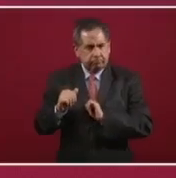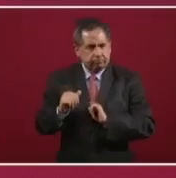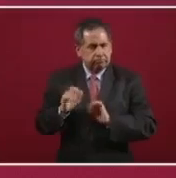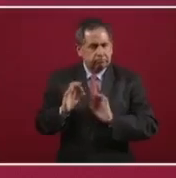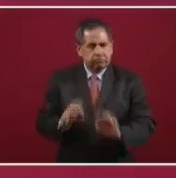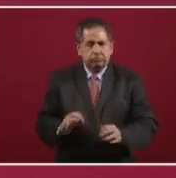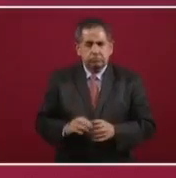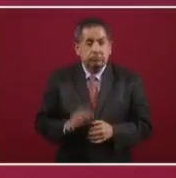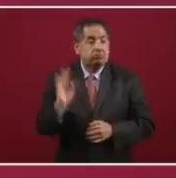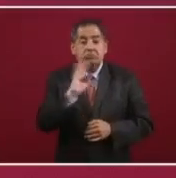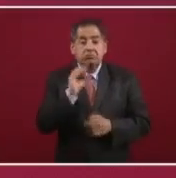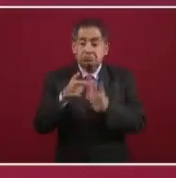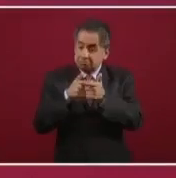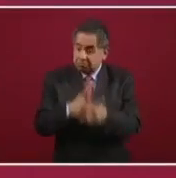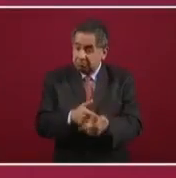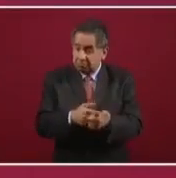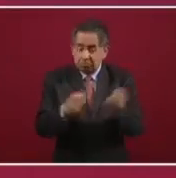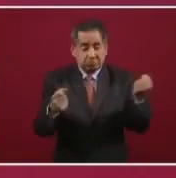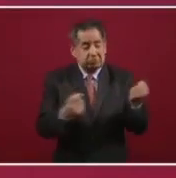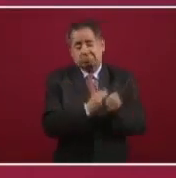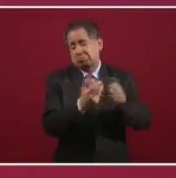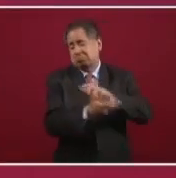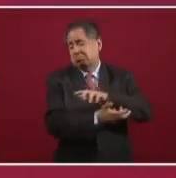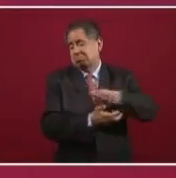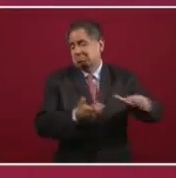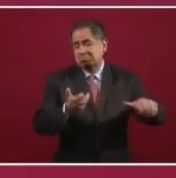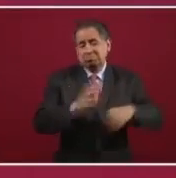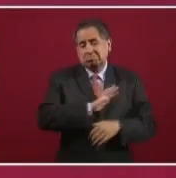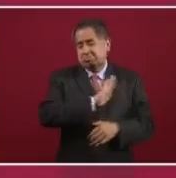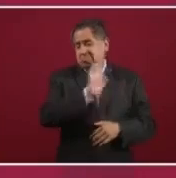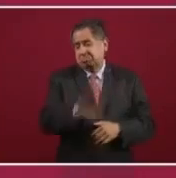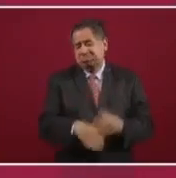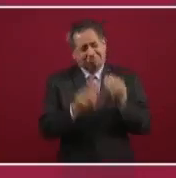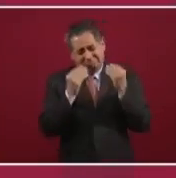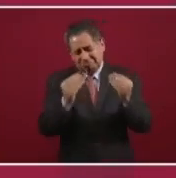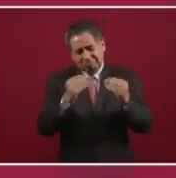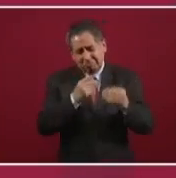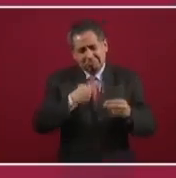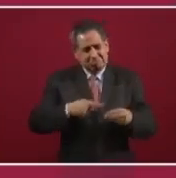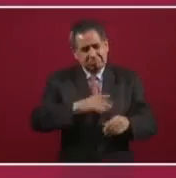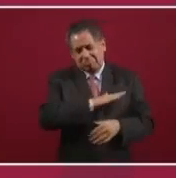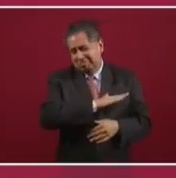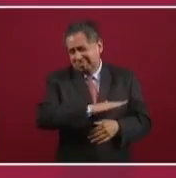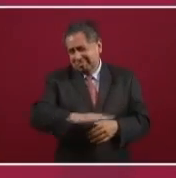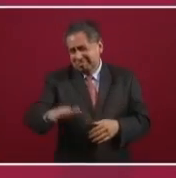que pudo causar la pérdida de mucha gente.